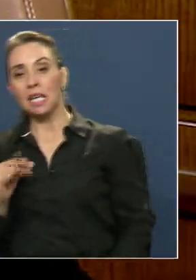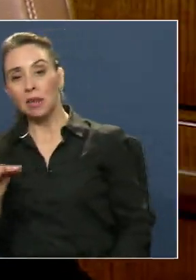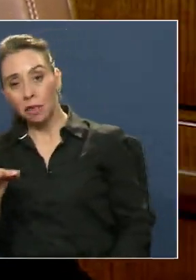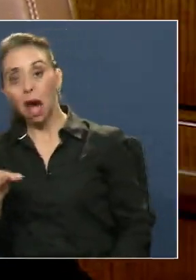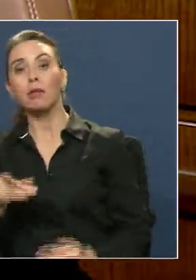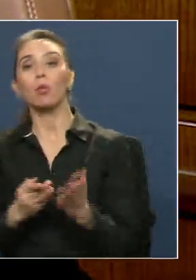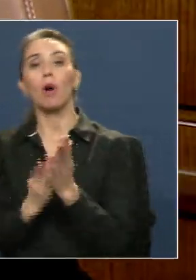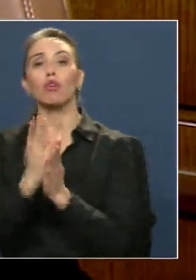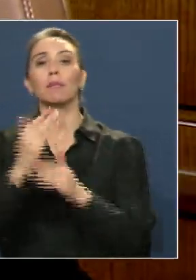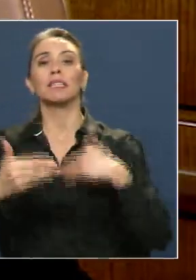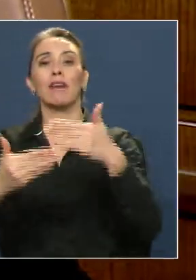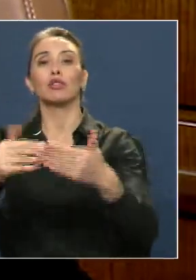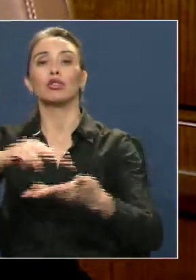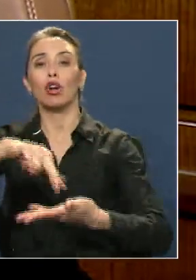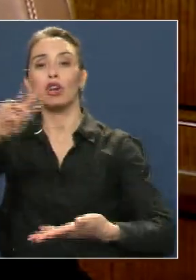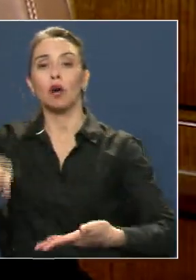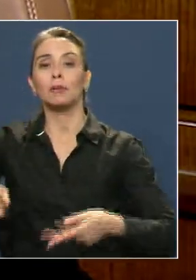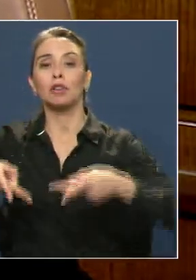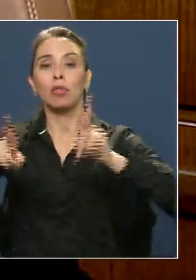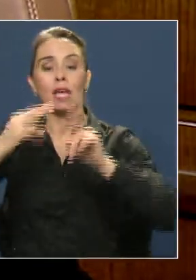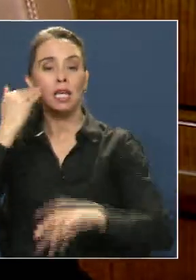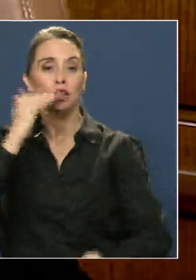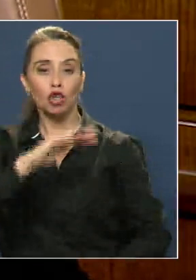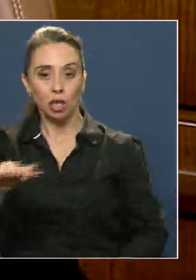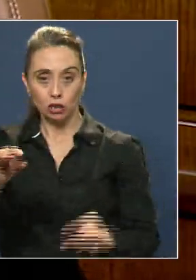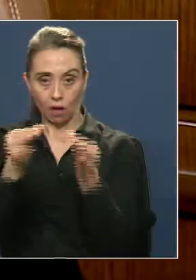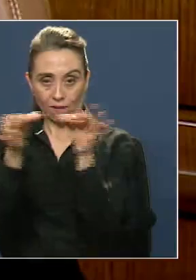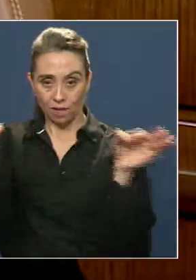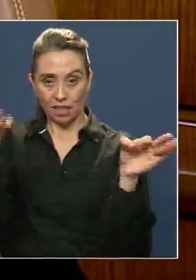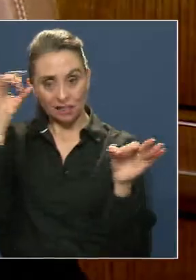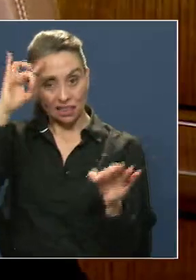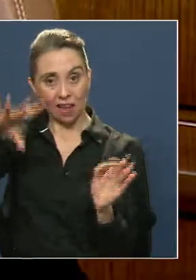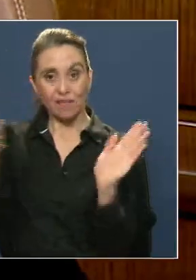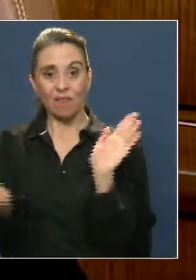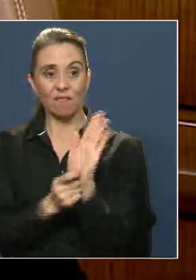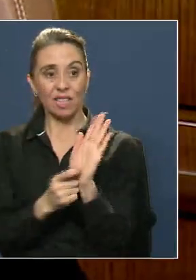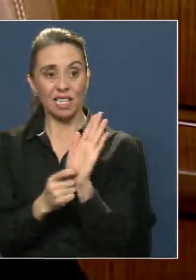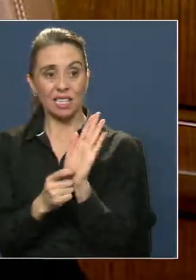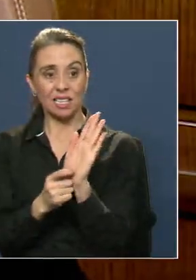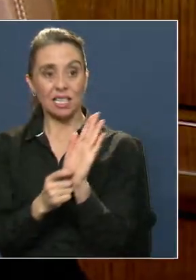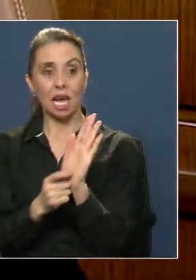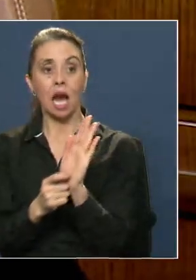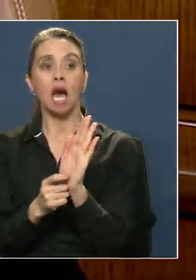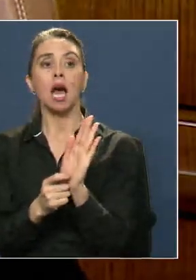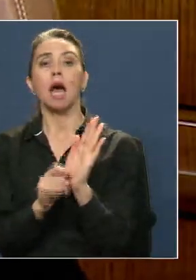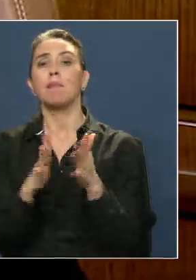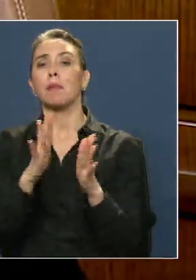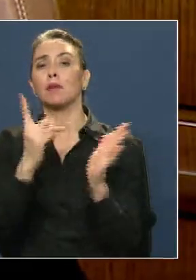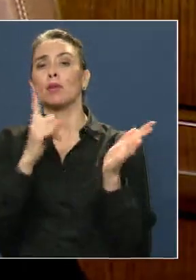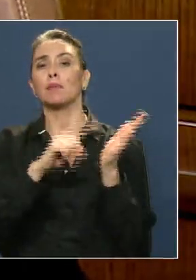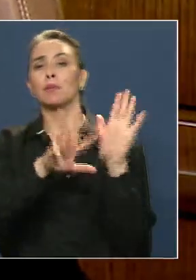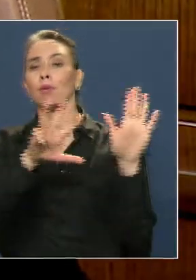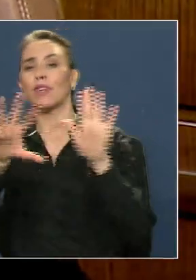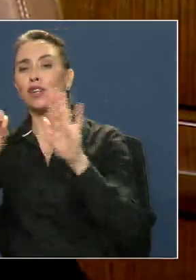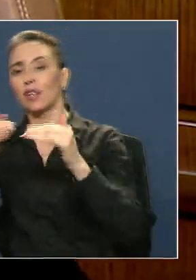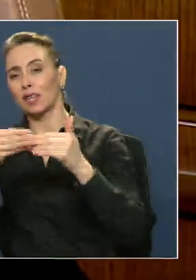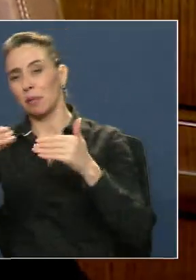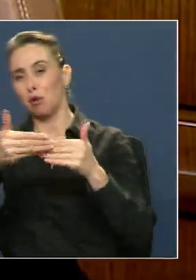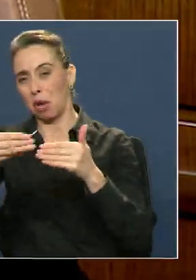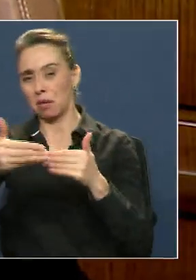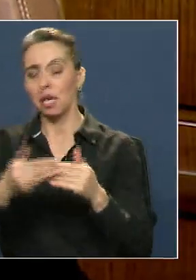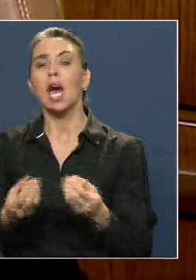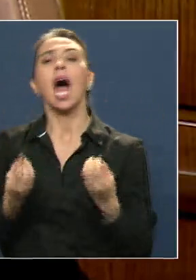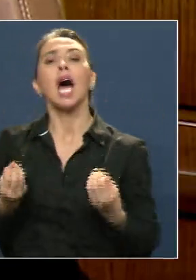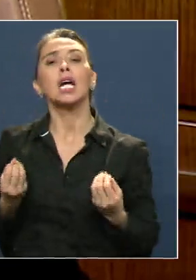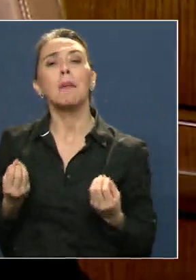la entrada en vigencia de la Convención sobre los Derechos del Niño. Todos sabemos la fecha, principio de los años 90. Pero, ¿qué pasa con